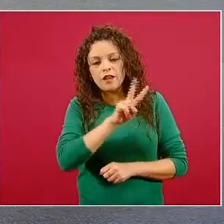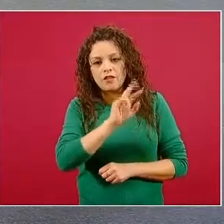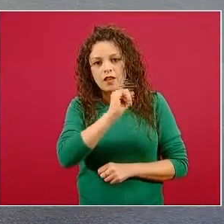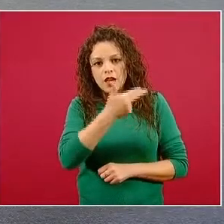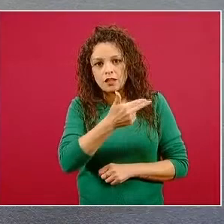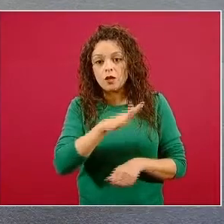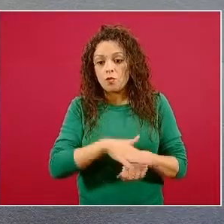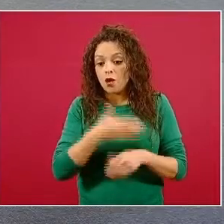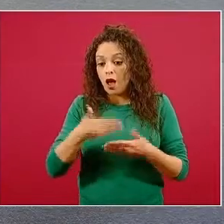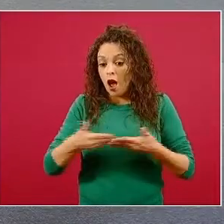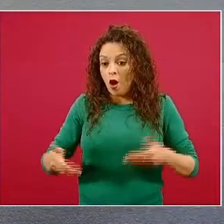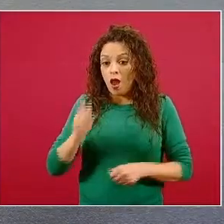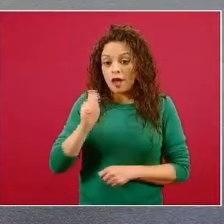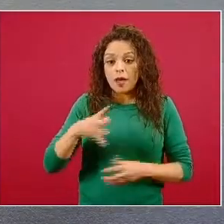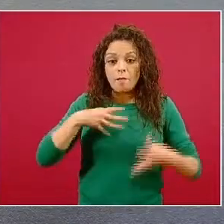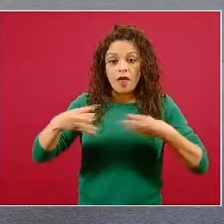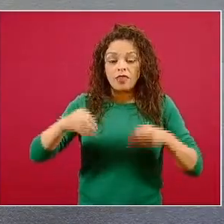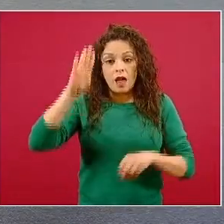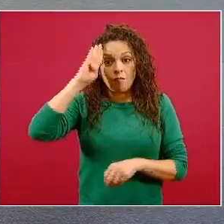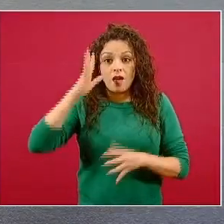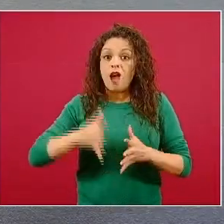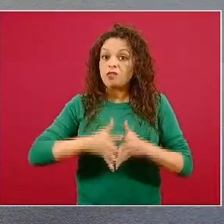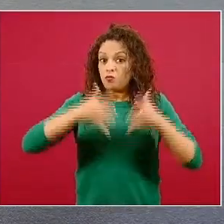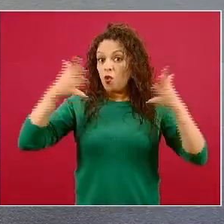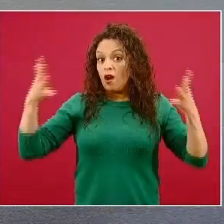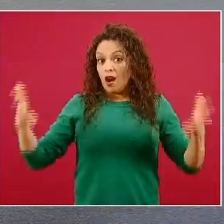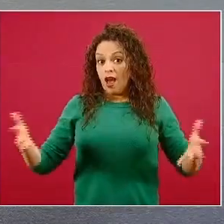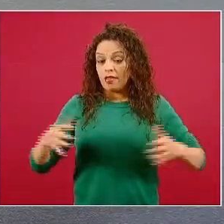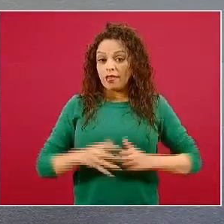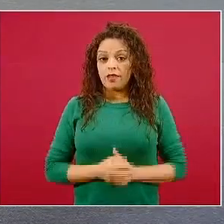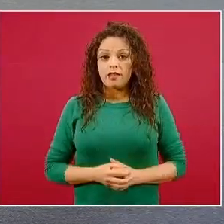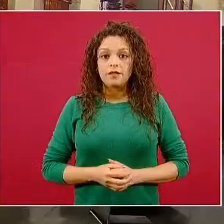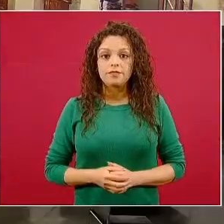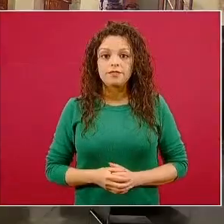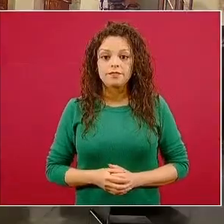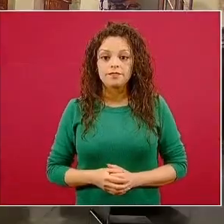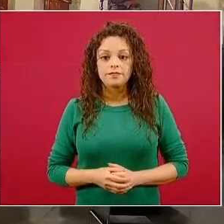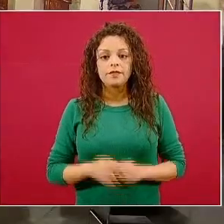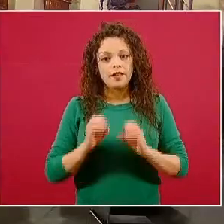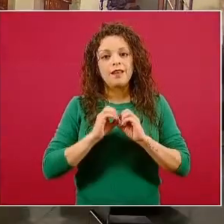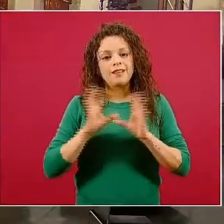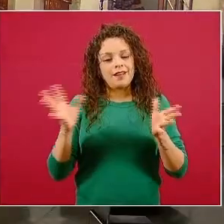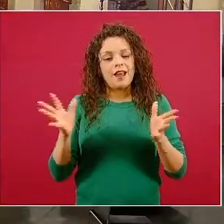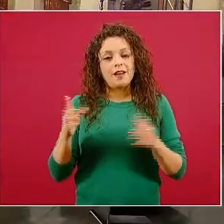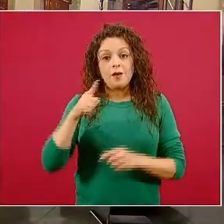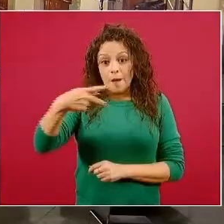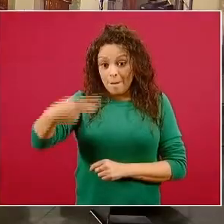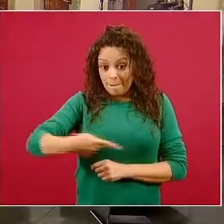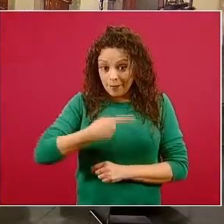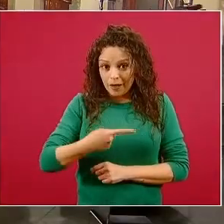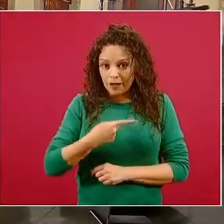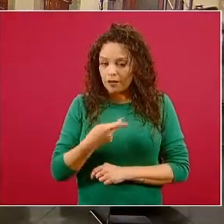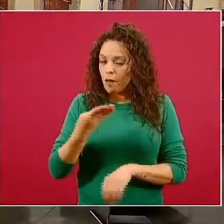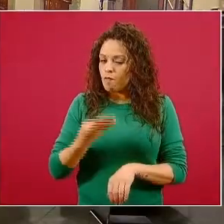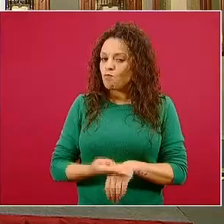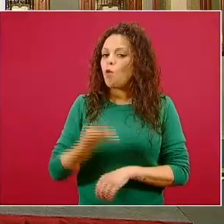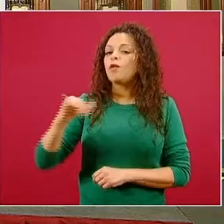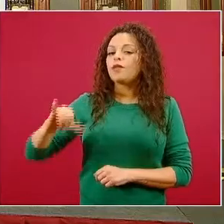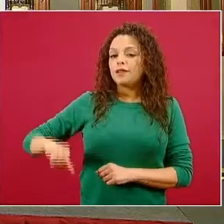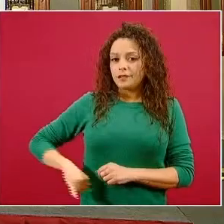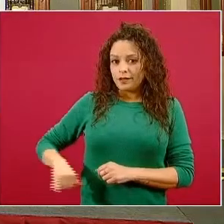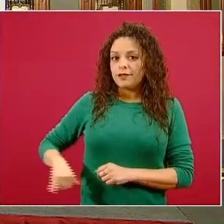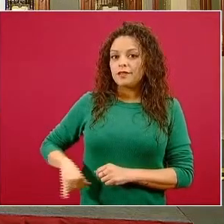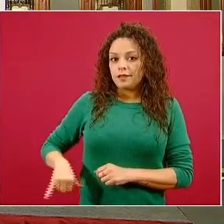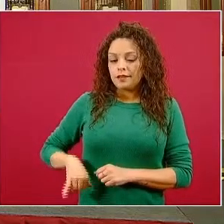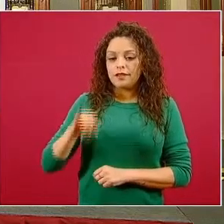pandemia? Claro, creo que es una pregunta sumamente interesante y de hecho durante la reunión